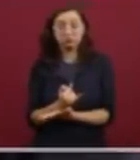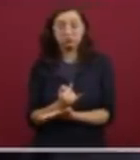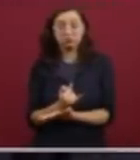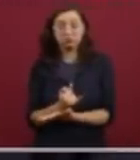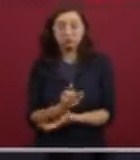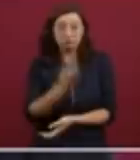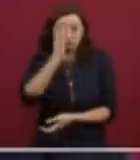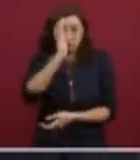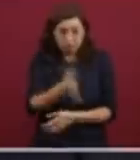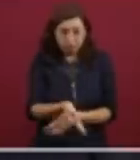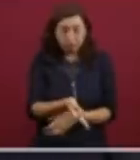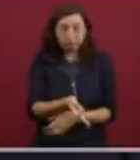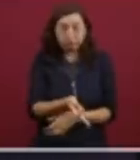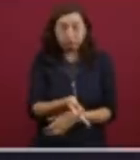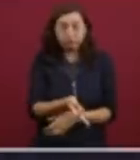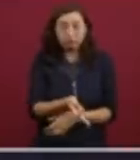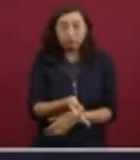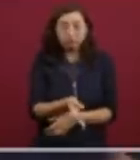aceptar